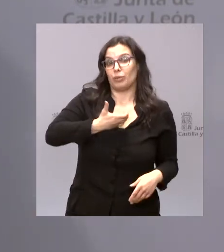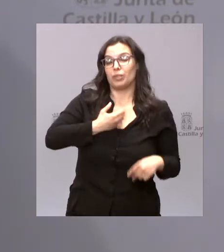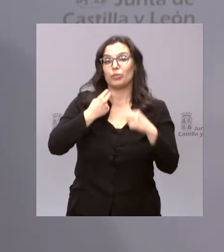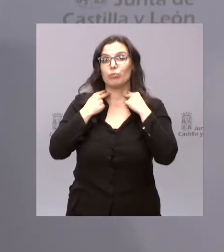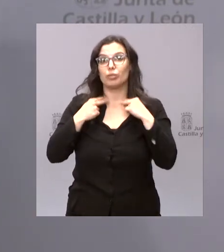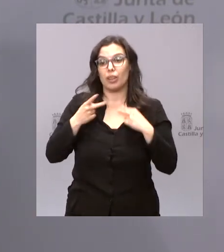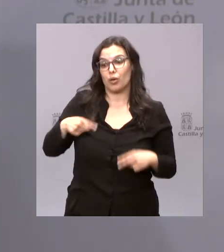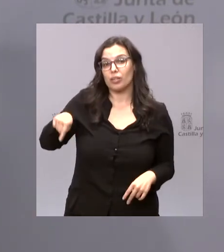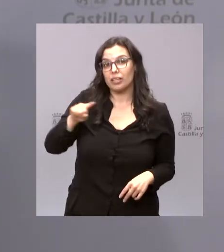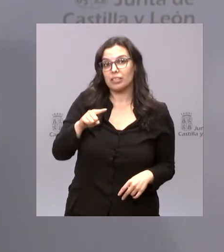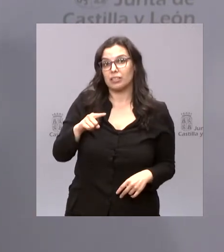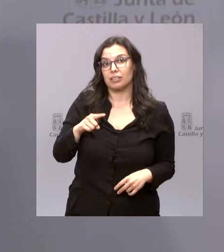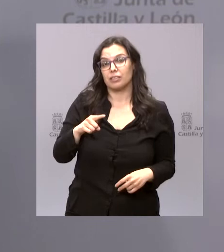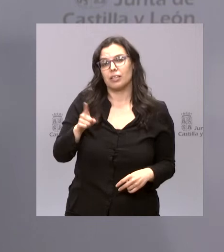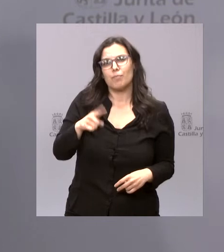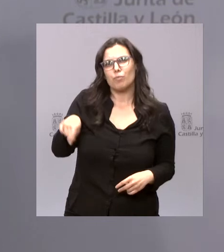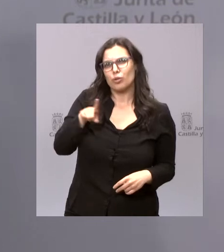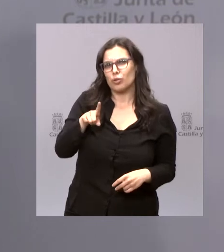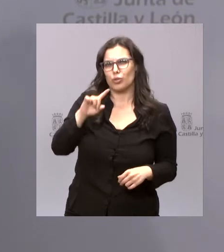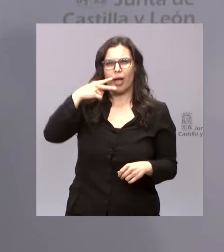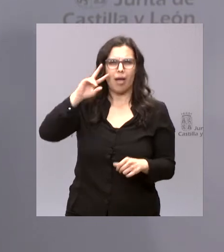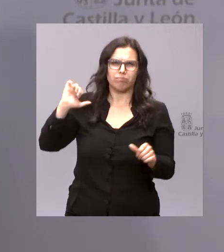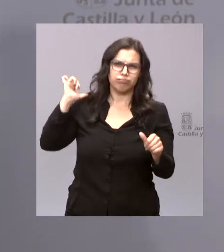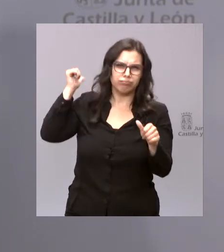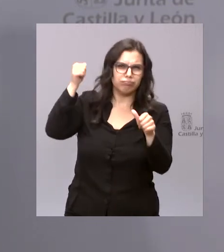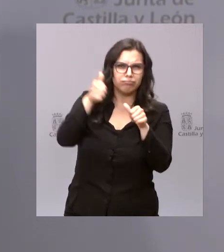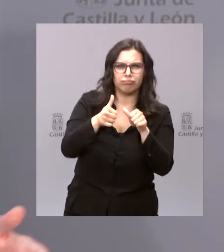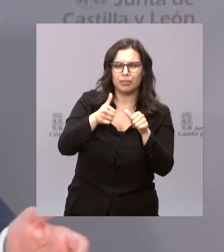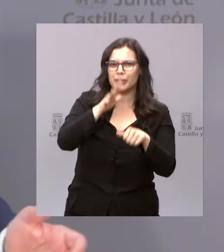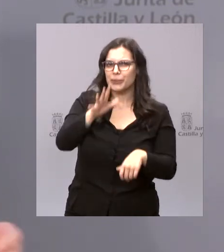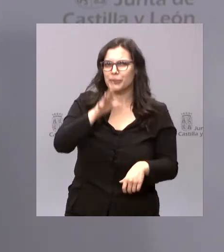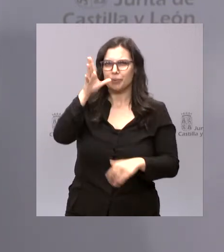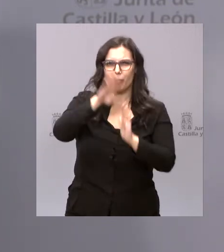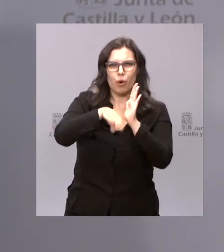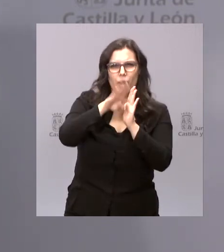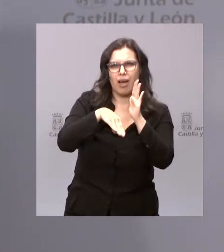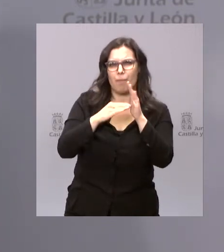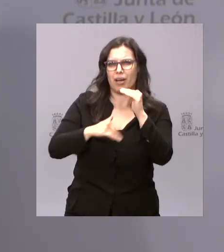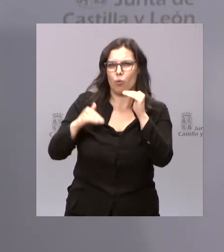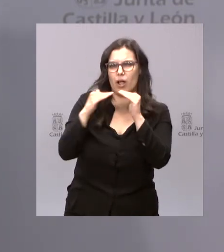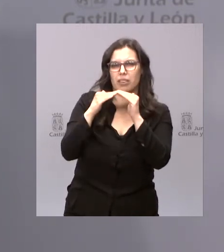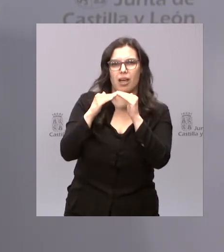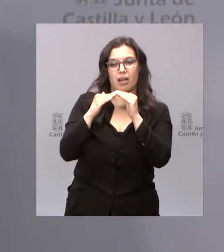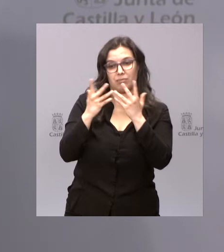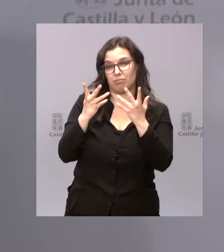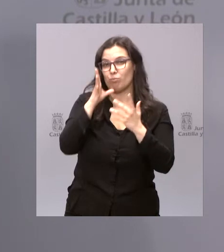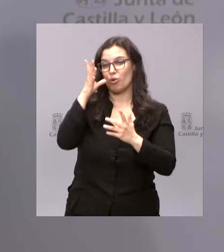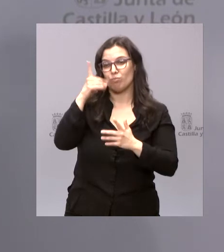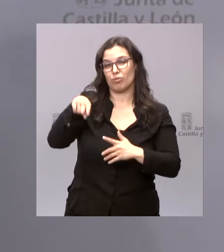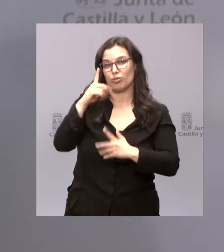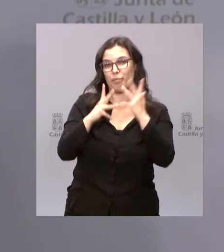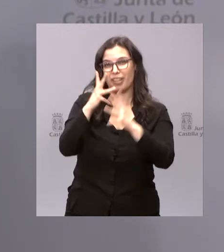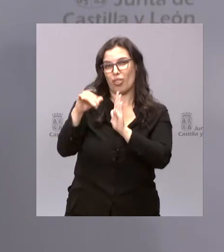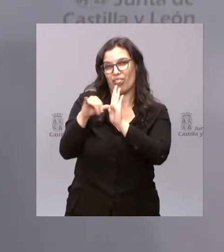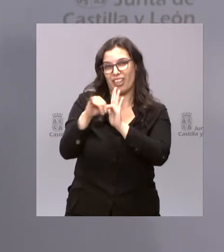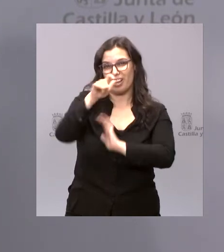diputaciones, que atesoráis una experiencia extraordinaria en programas de igualdad como Administración Más Cercana.